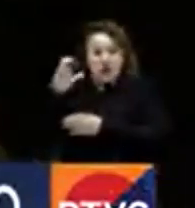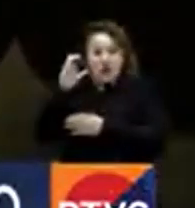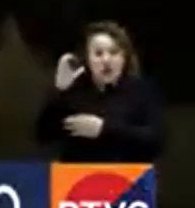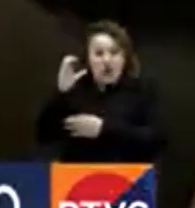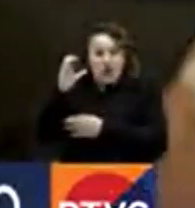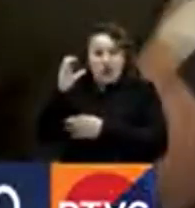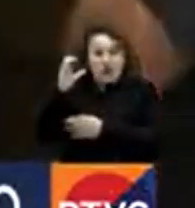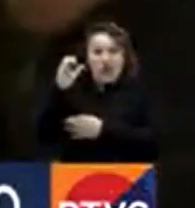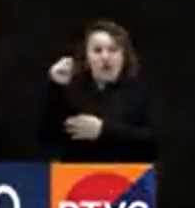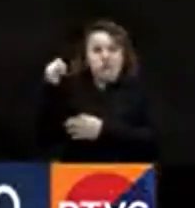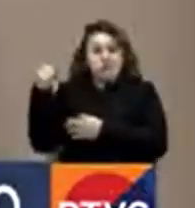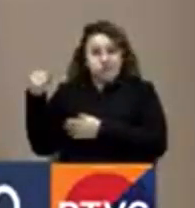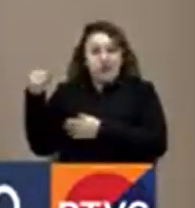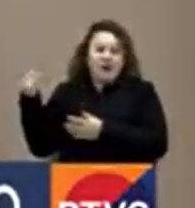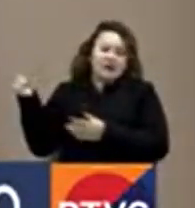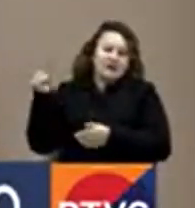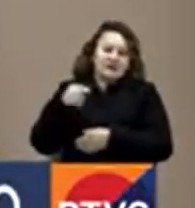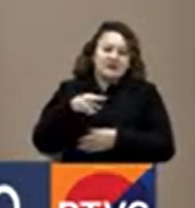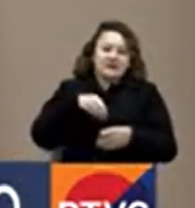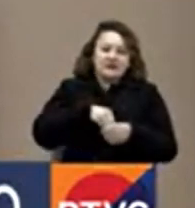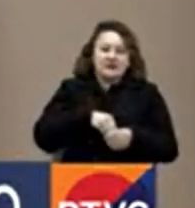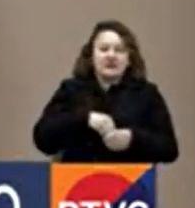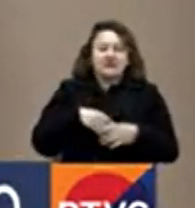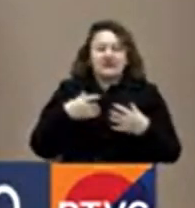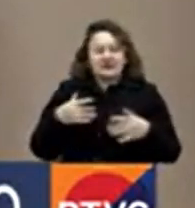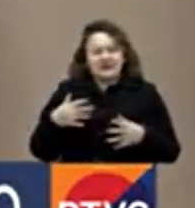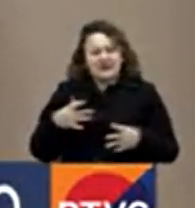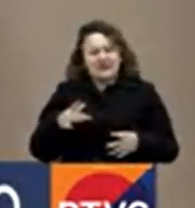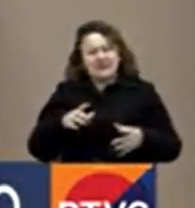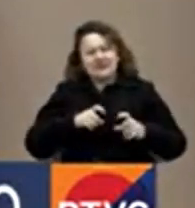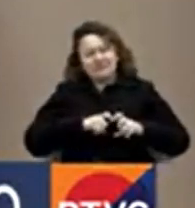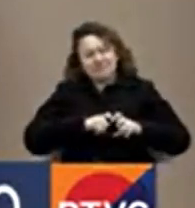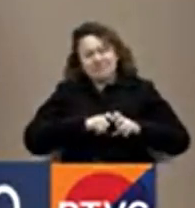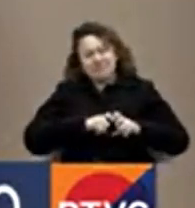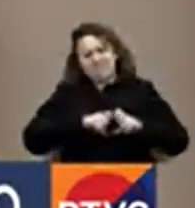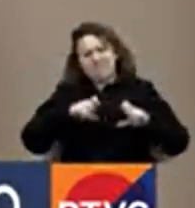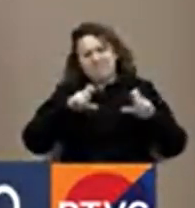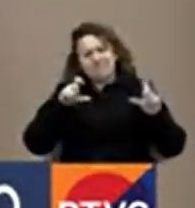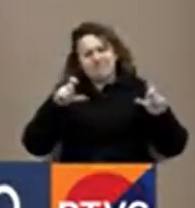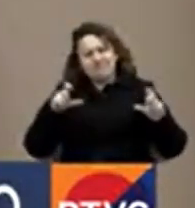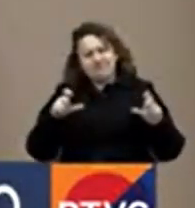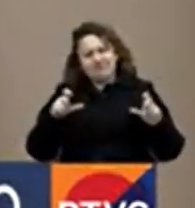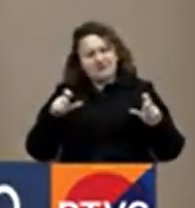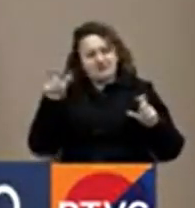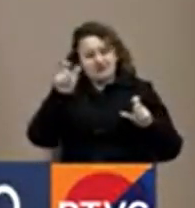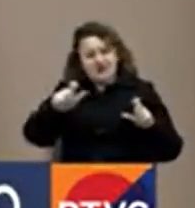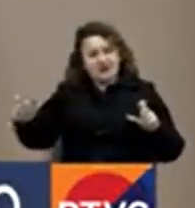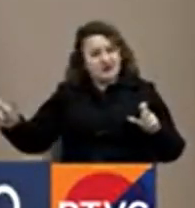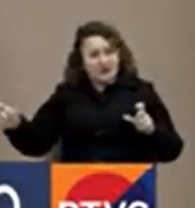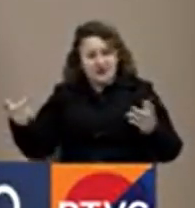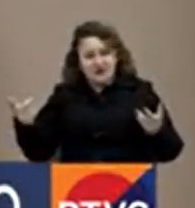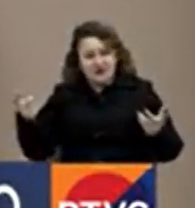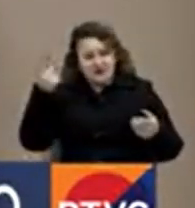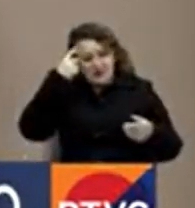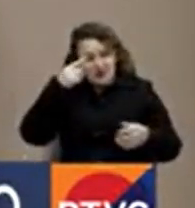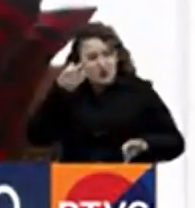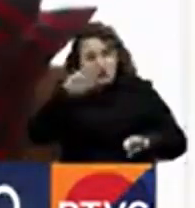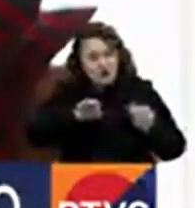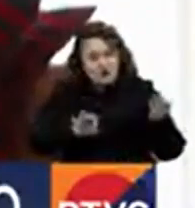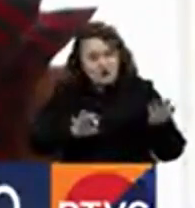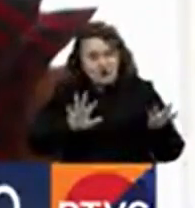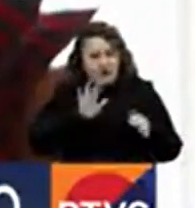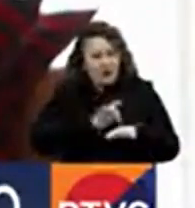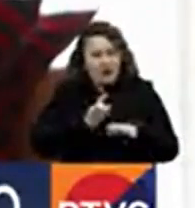daba albergue. Me partió el corazón ver cómo estas personas de la nada y de manera injusta tienen que dejar su país para escapar la